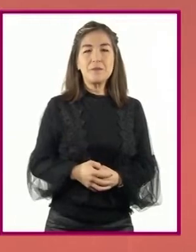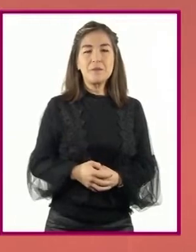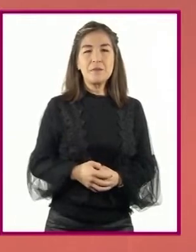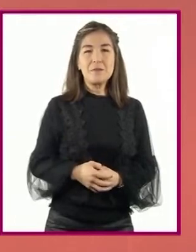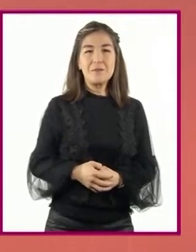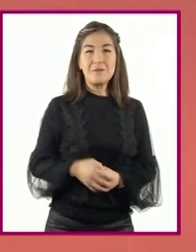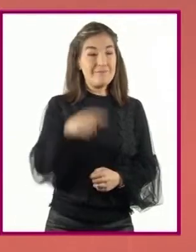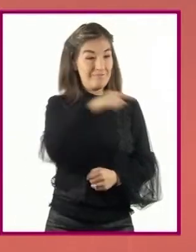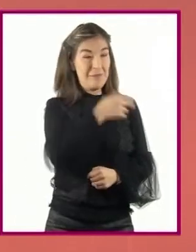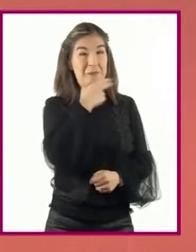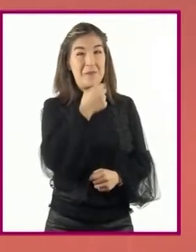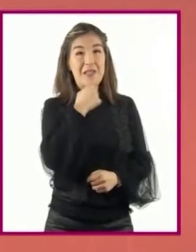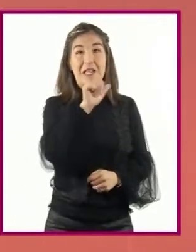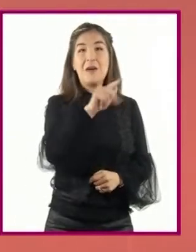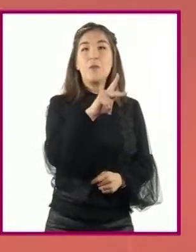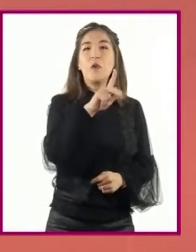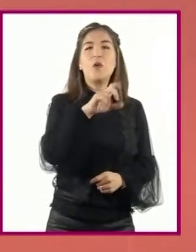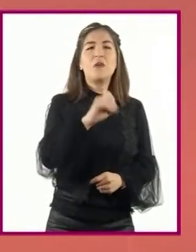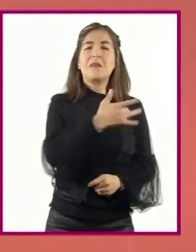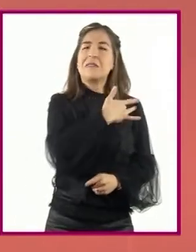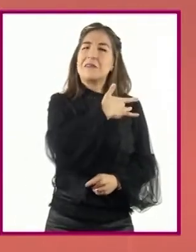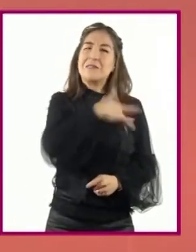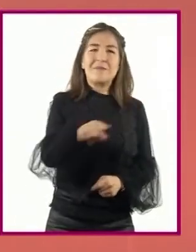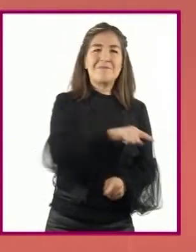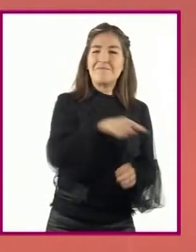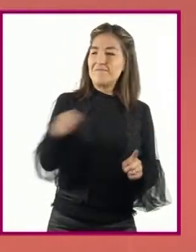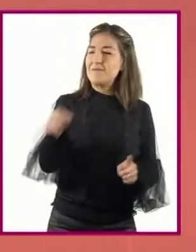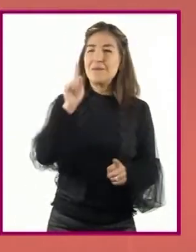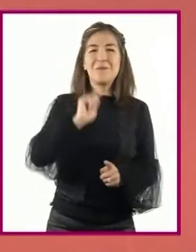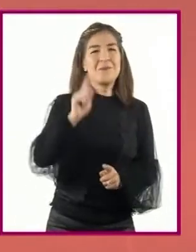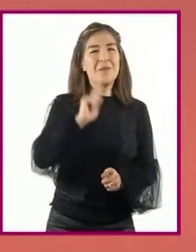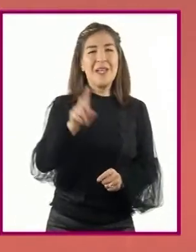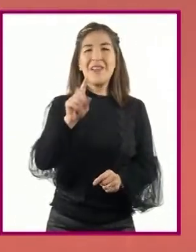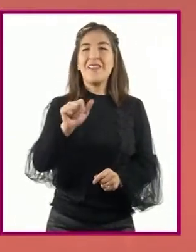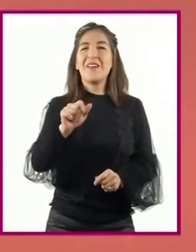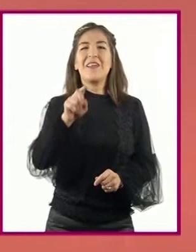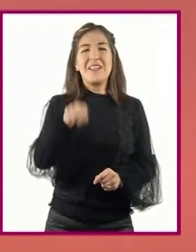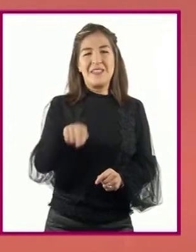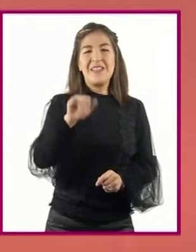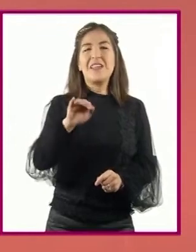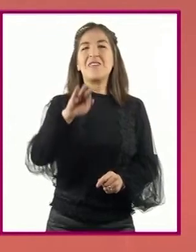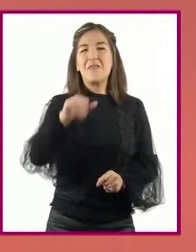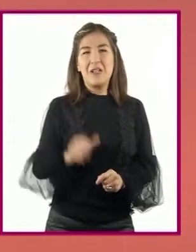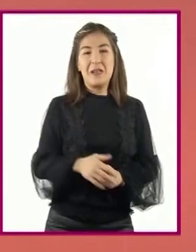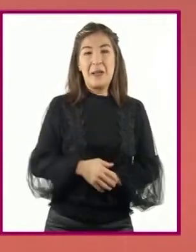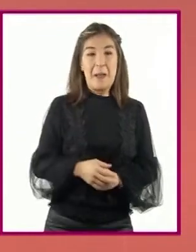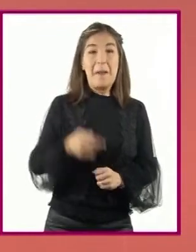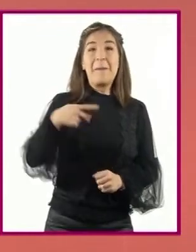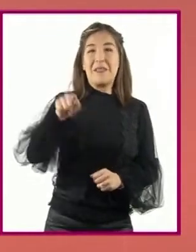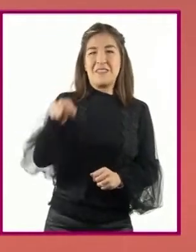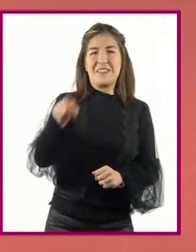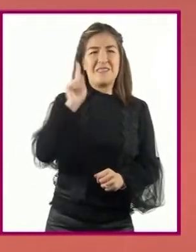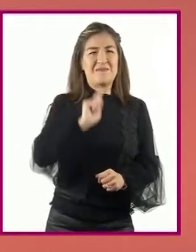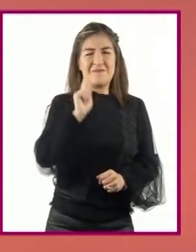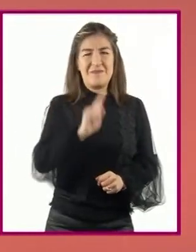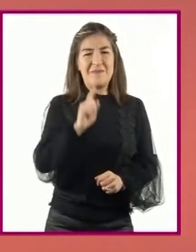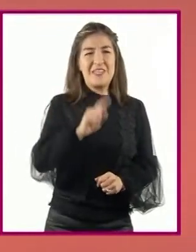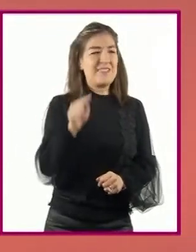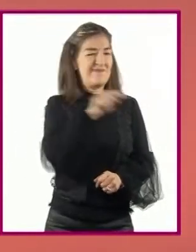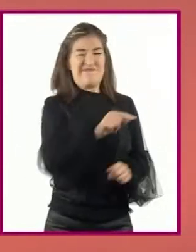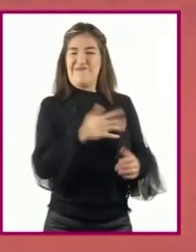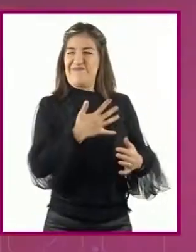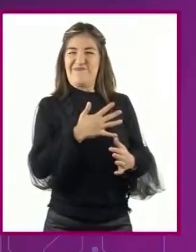Apolo se enamoró perdidamente de la ninfa, pero Dafne sintió una profunda repulsión por